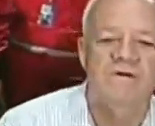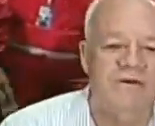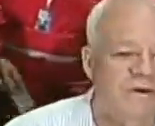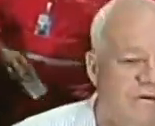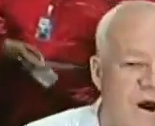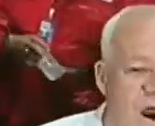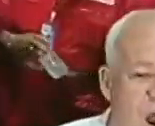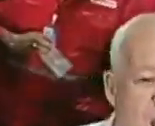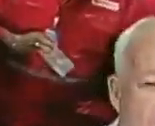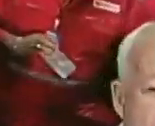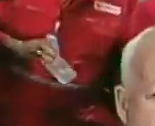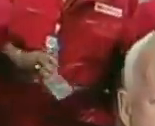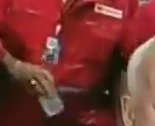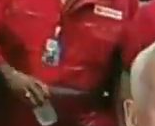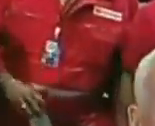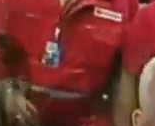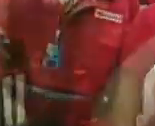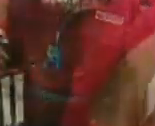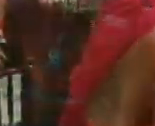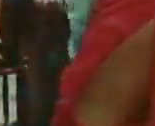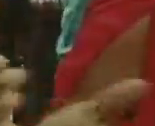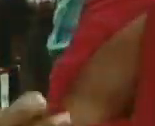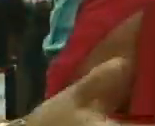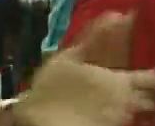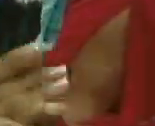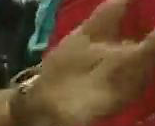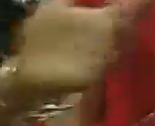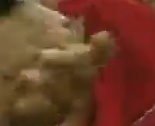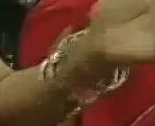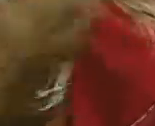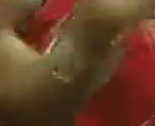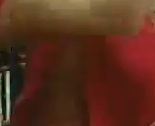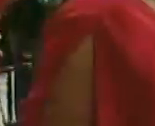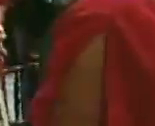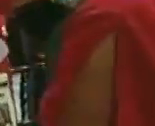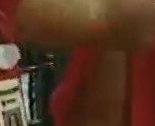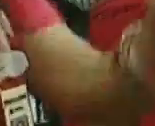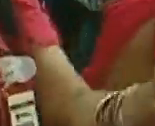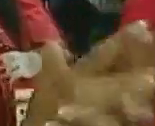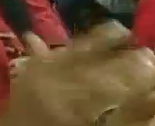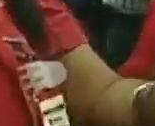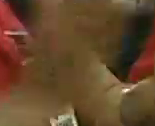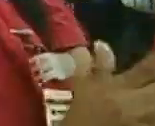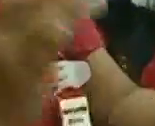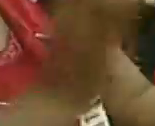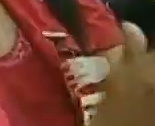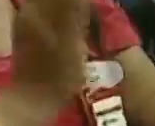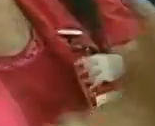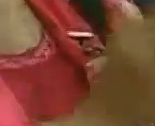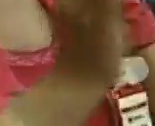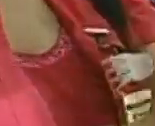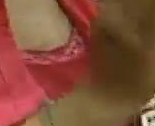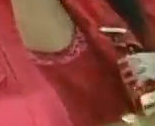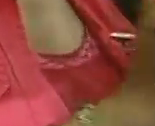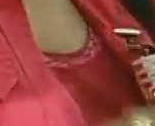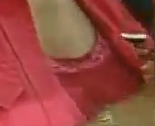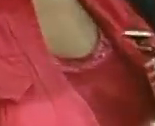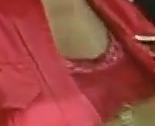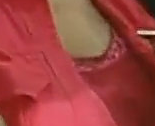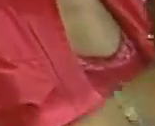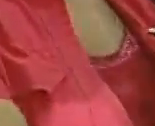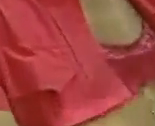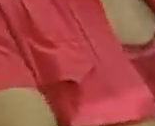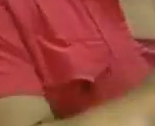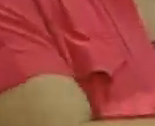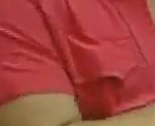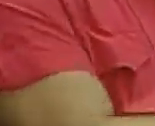allí a través de las imágenes al presidente Nicolás Maduro saludando a los presentes, además acompañado